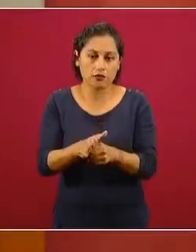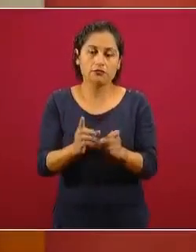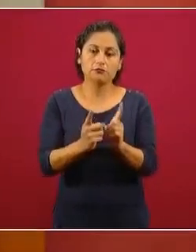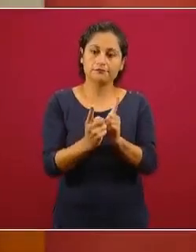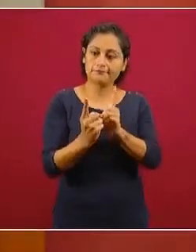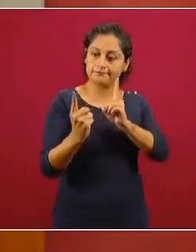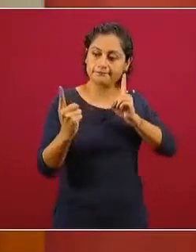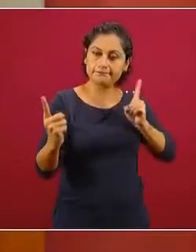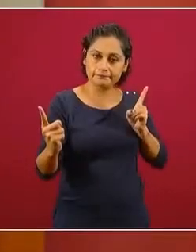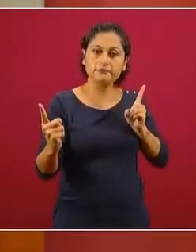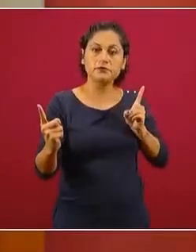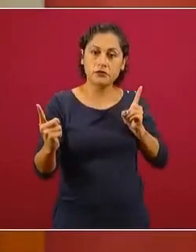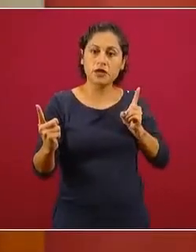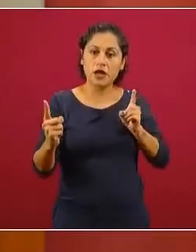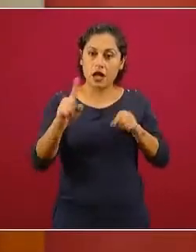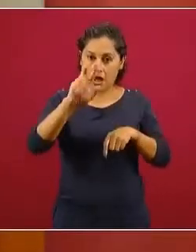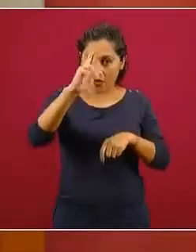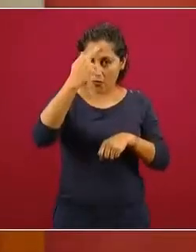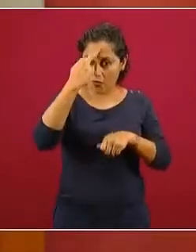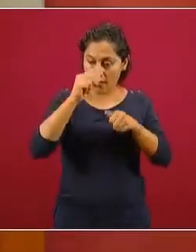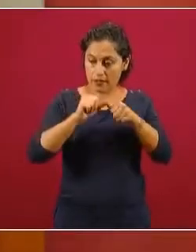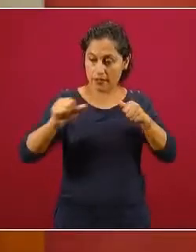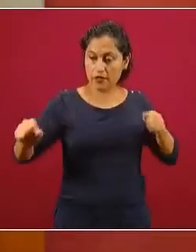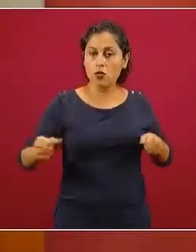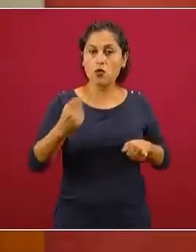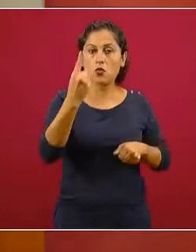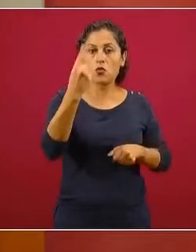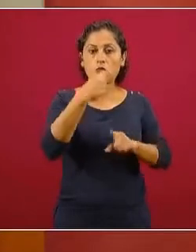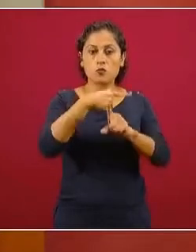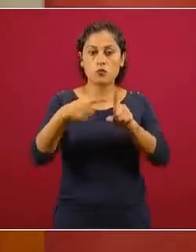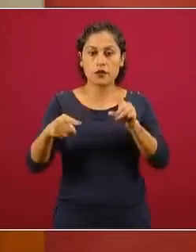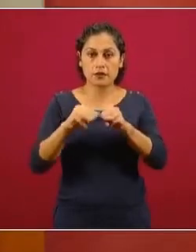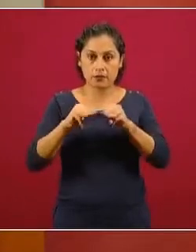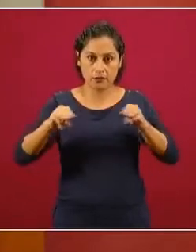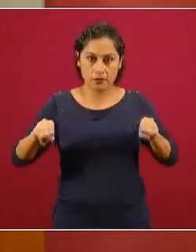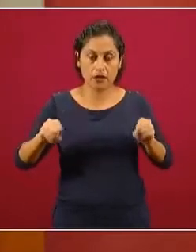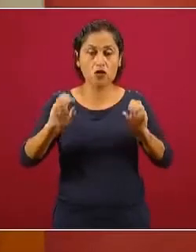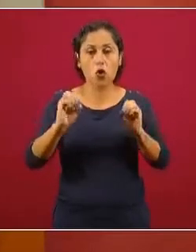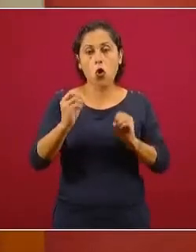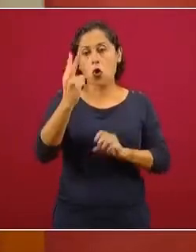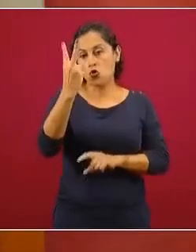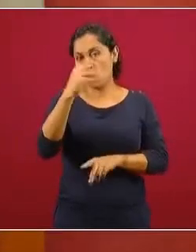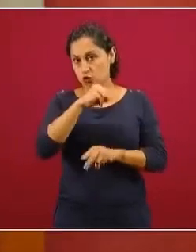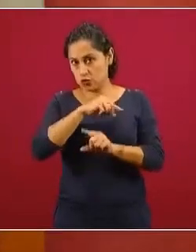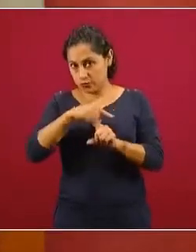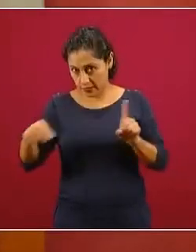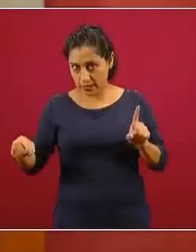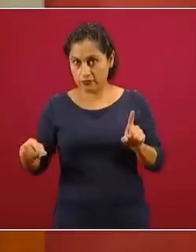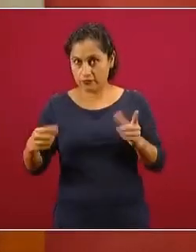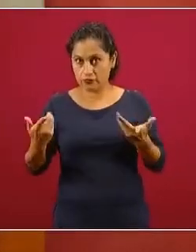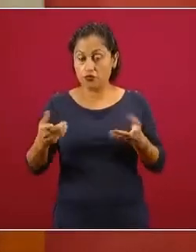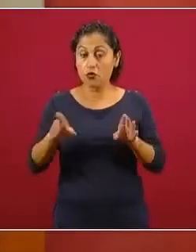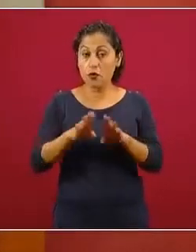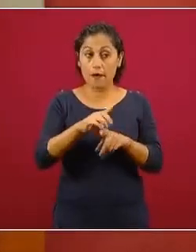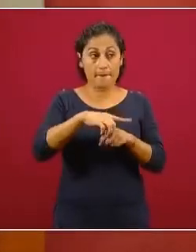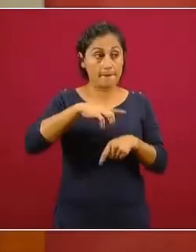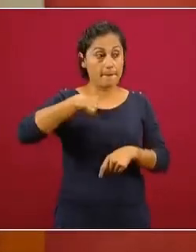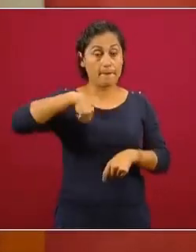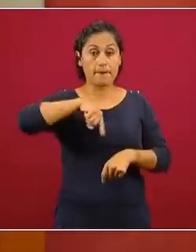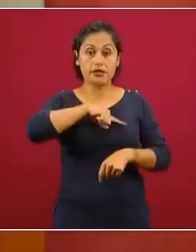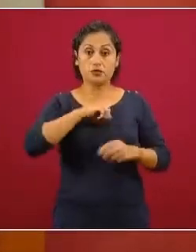recordando que es un mínimo de 1.5 metros, un ideal de 2 metros en relación a las demás personas con las que